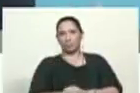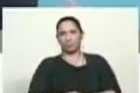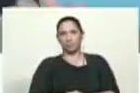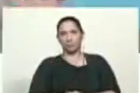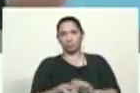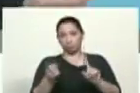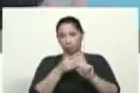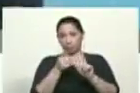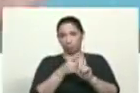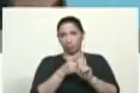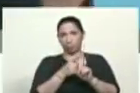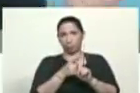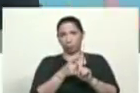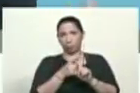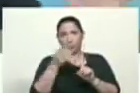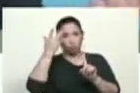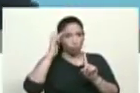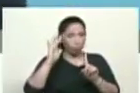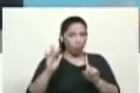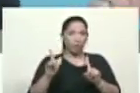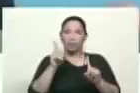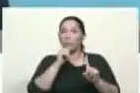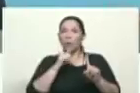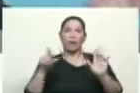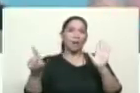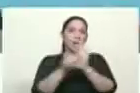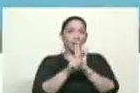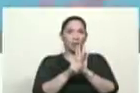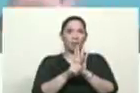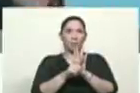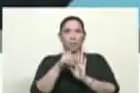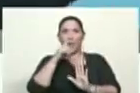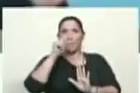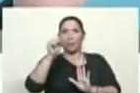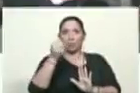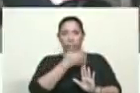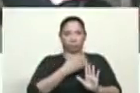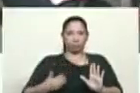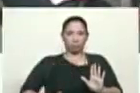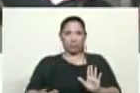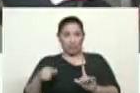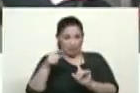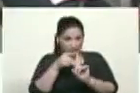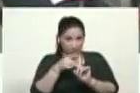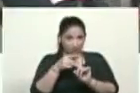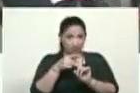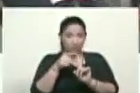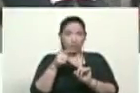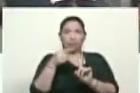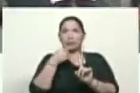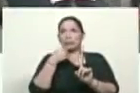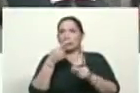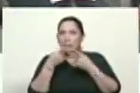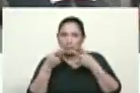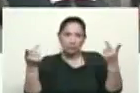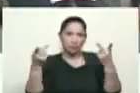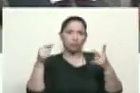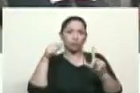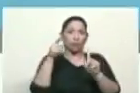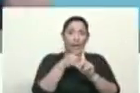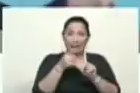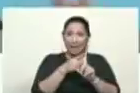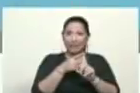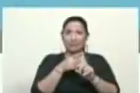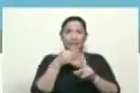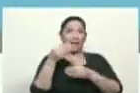una parte, la supuesta ilegitimidad del presidente Nicolás Maduro, ¿no? Esa es una de ellas, ha circulado y con esa han montado